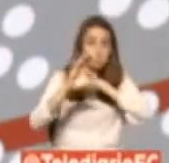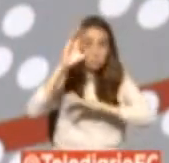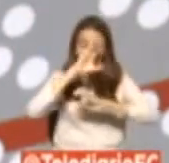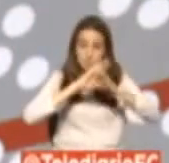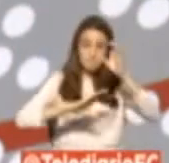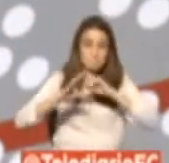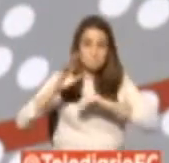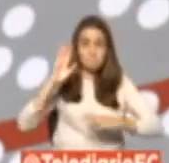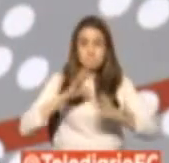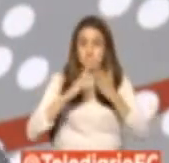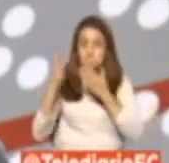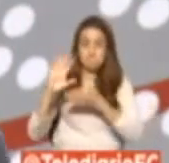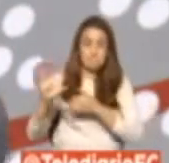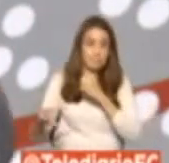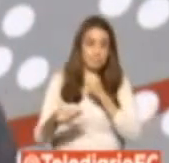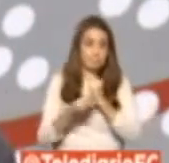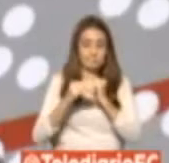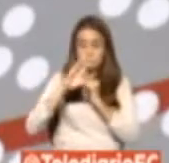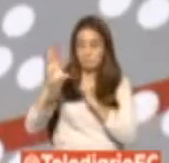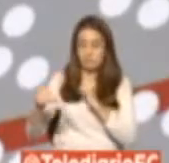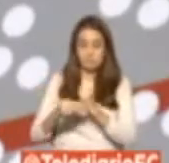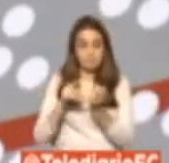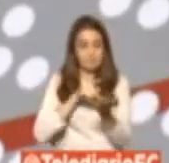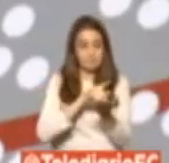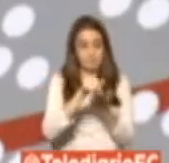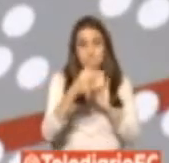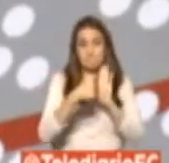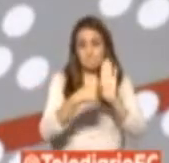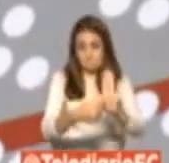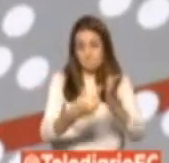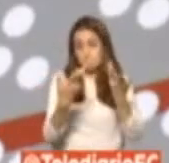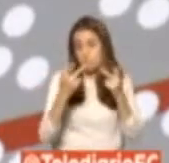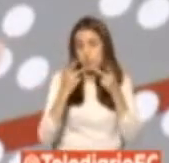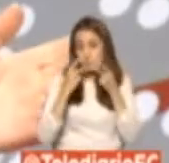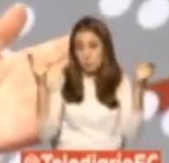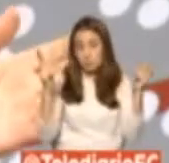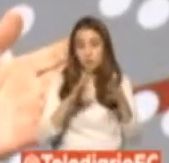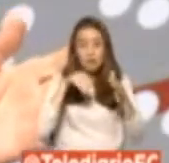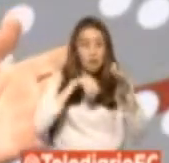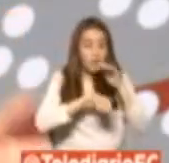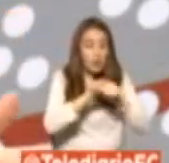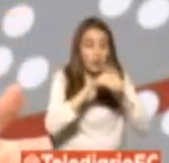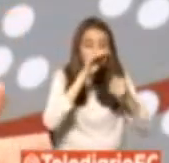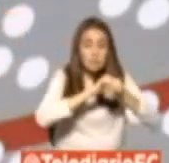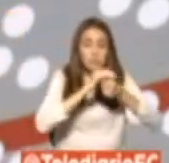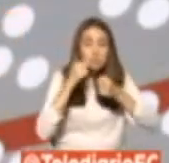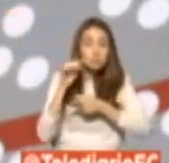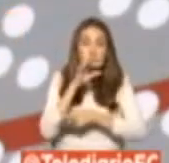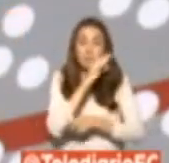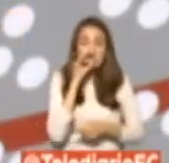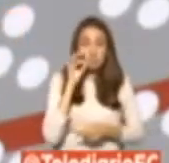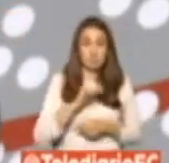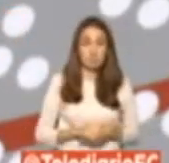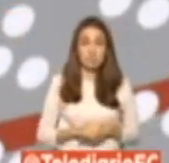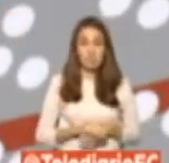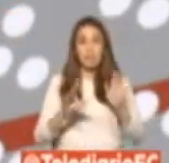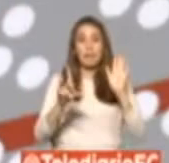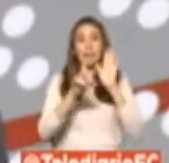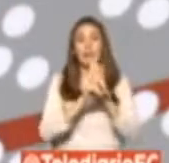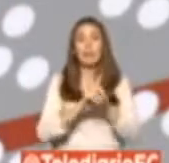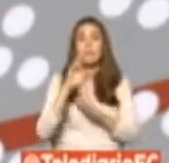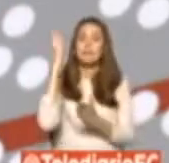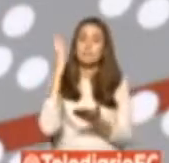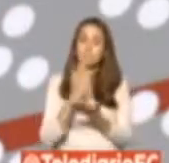impedir cierto tipo de aportes que yo prefiero que lo hagan públicamente, a que lo estén haciendo a escondidas. La ley debe ser